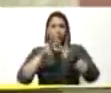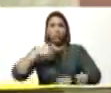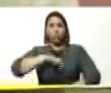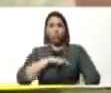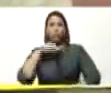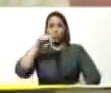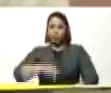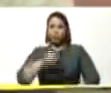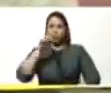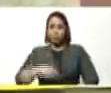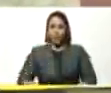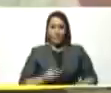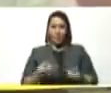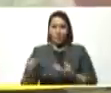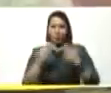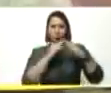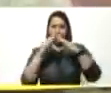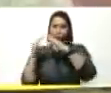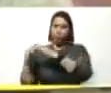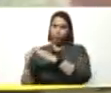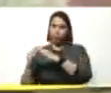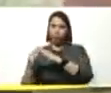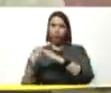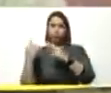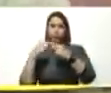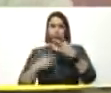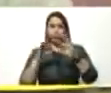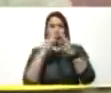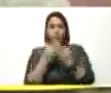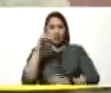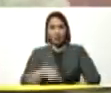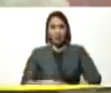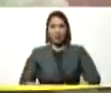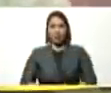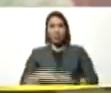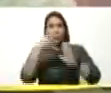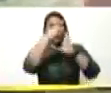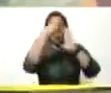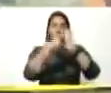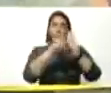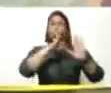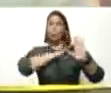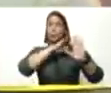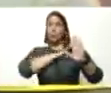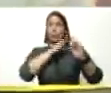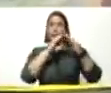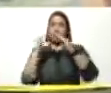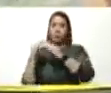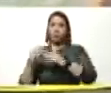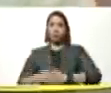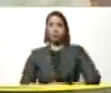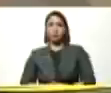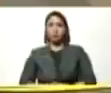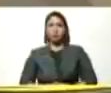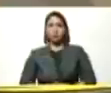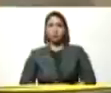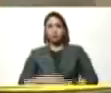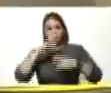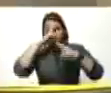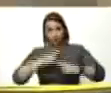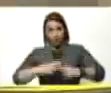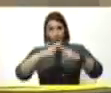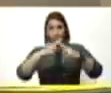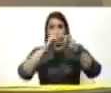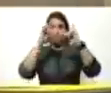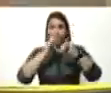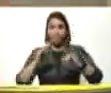aquí, bueno, entregando urbanismos multifamiliares, entregando documentos de propiedad, pero vamos a honrar esta